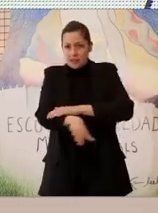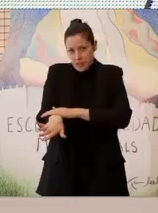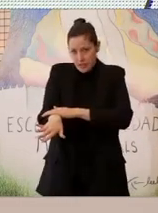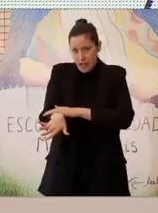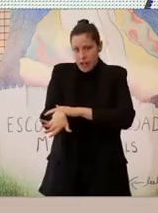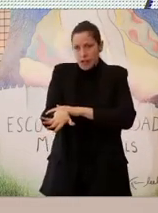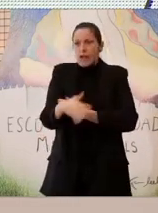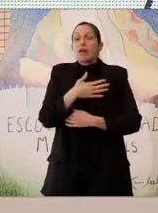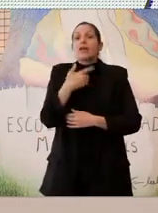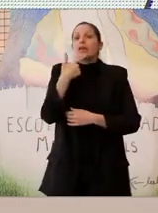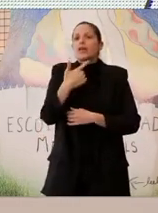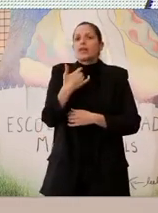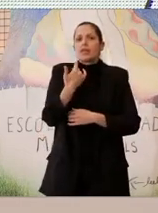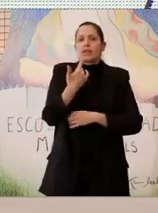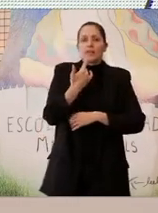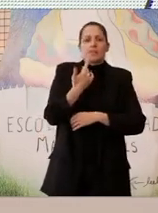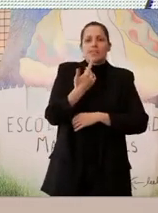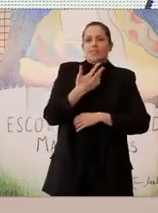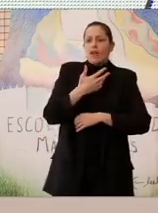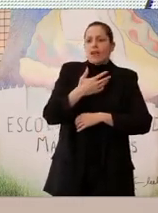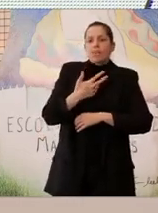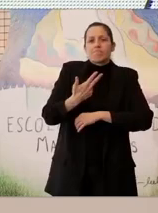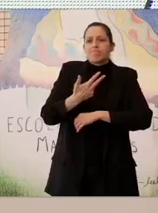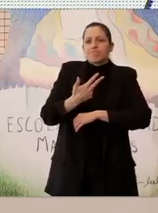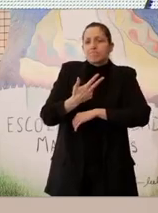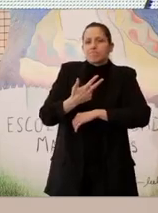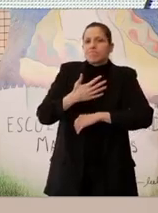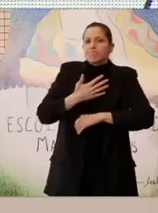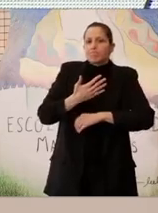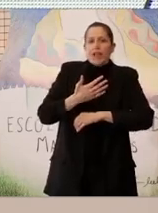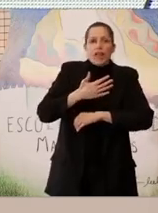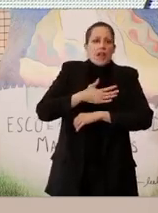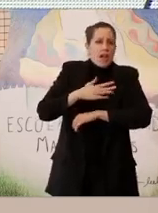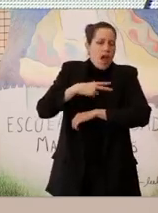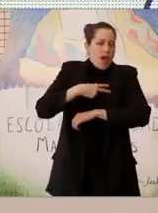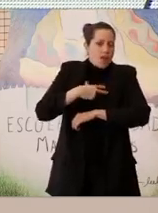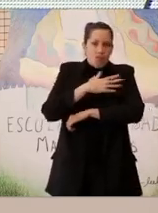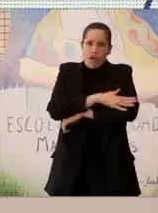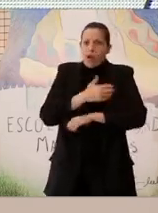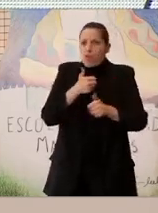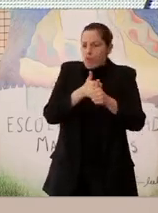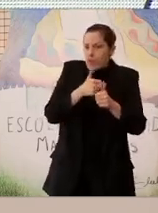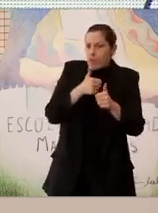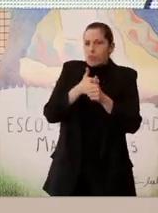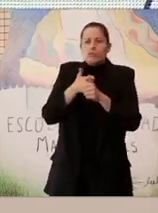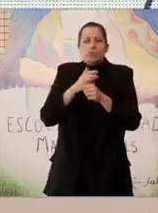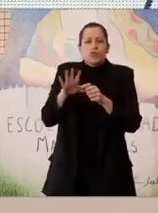que va dirigido a todos los fiscales de toda la carrera, a todas las jurisdicciones, jurisdicción civil, penal, mercantil,